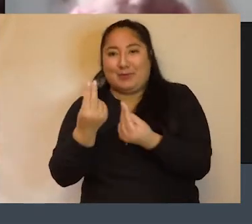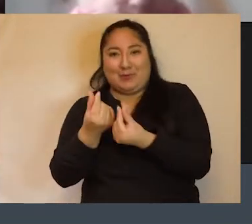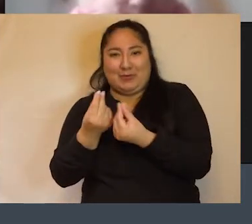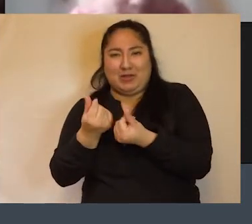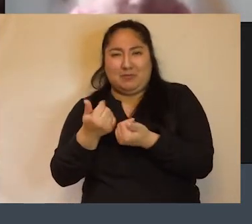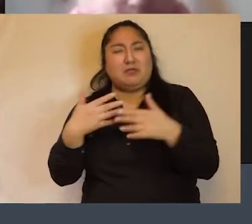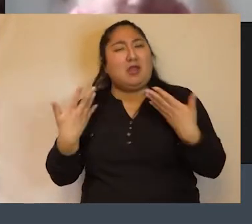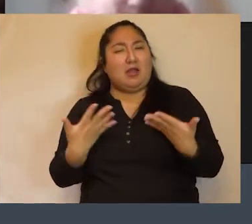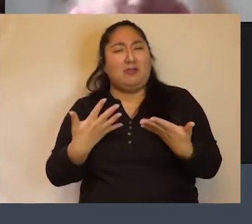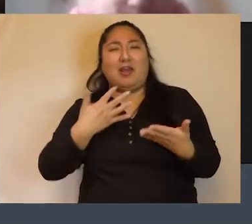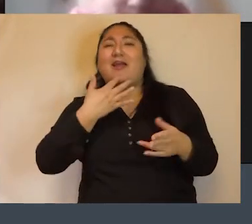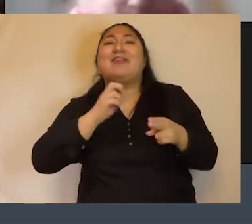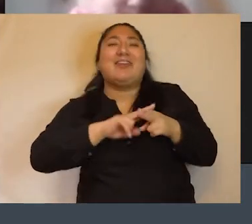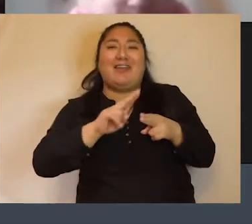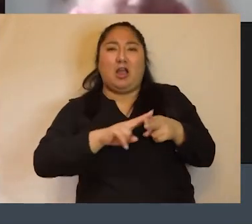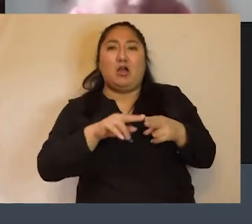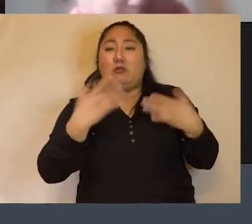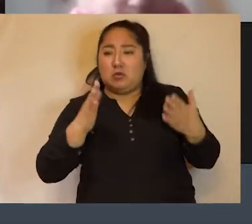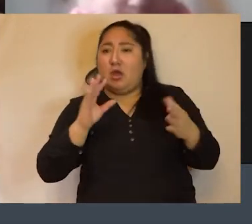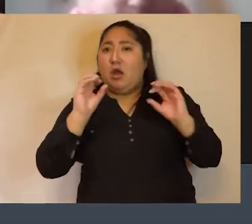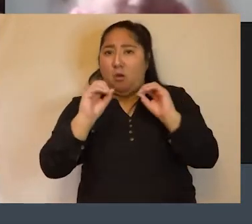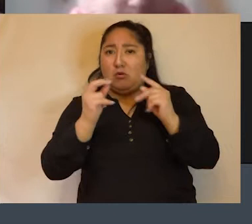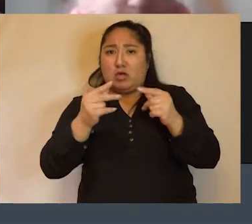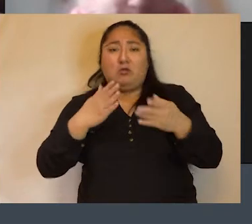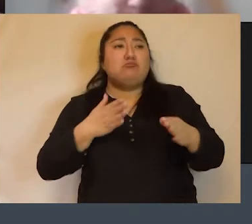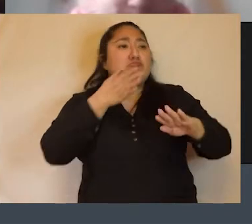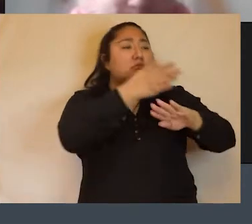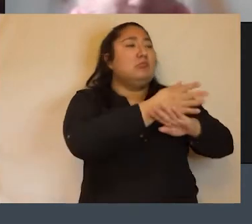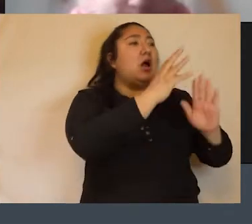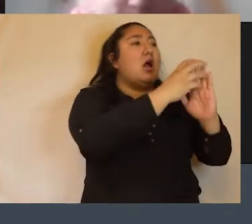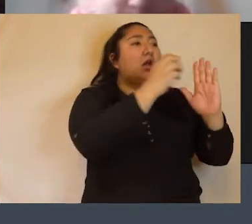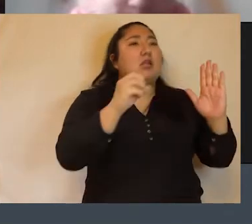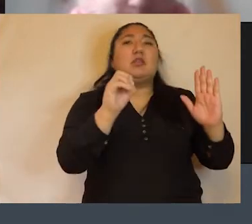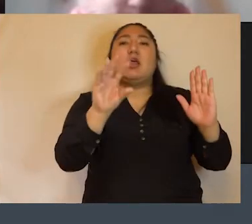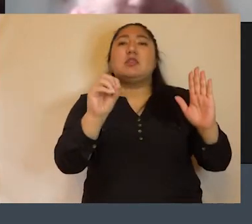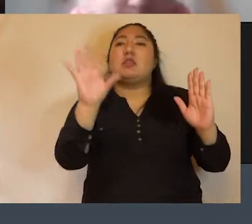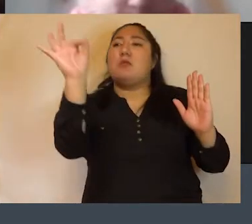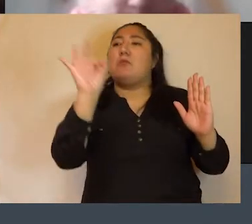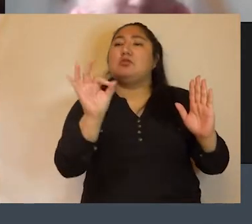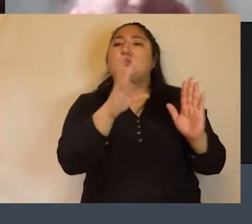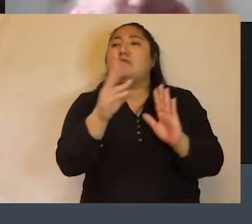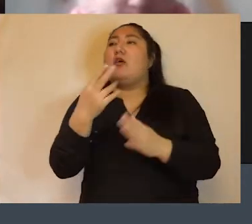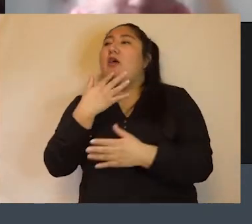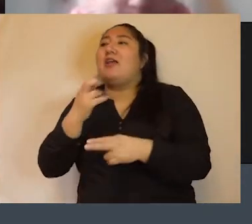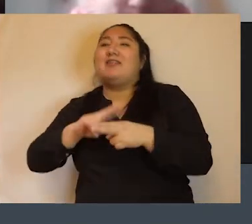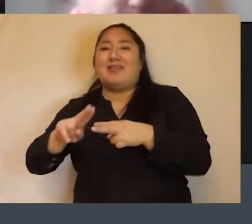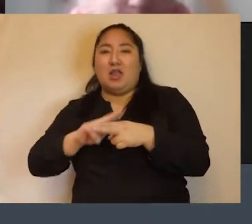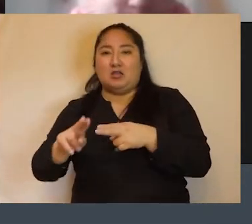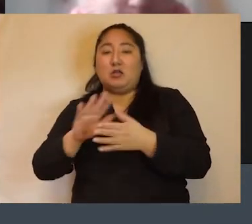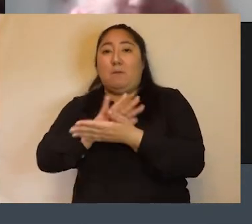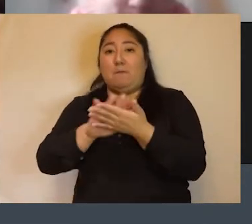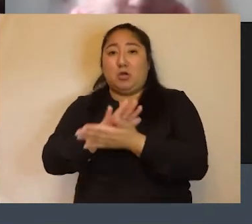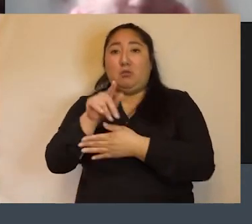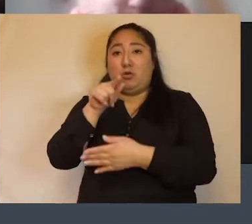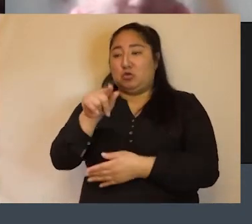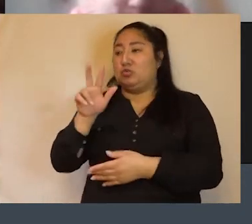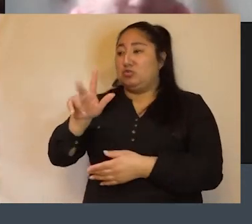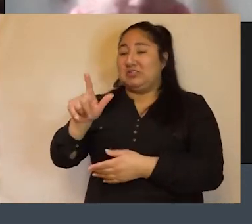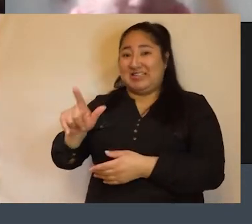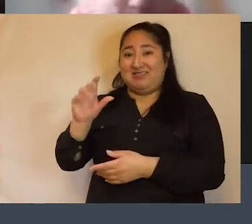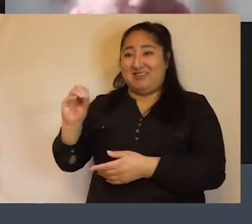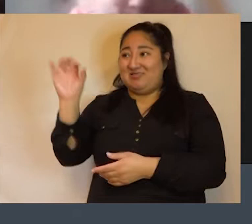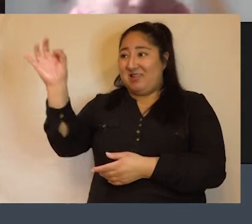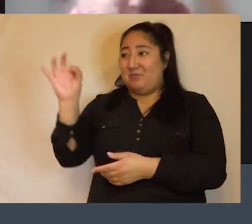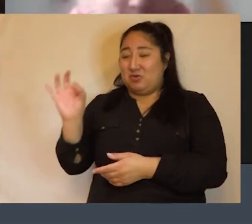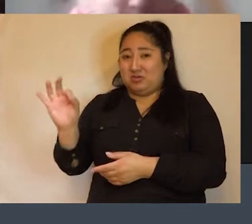qué hacer con la plata que uno retira? Bueno, va a depender obviamente de qué opciones tienes. Si perteneces al 70% de